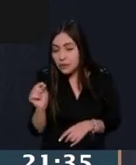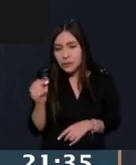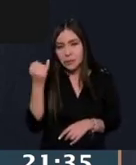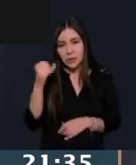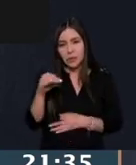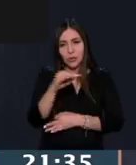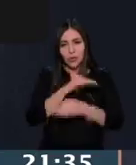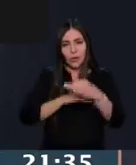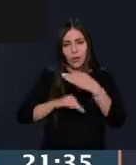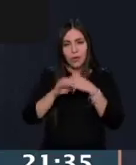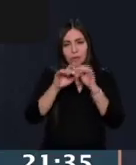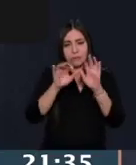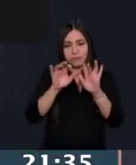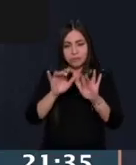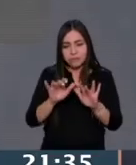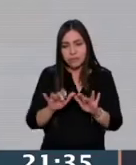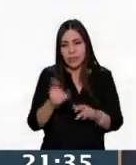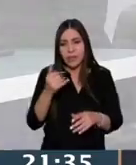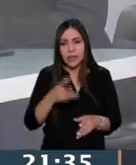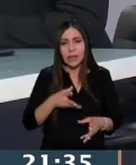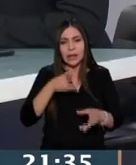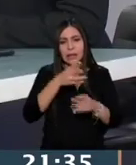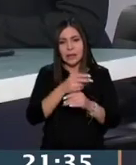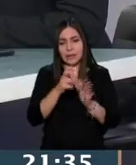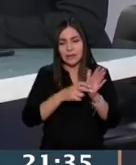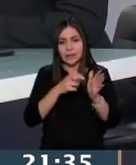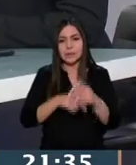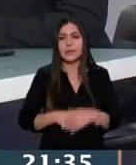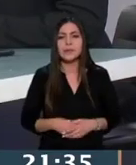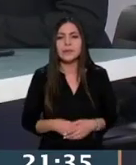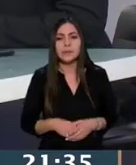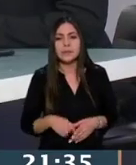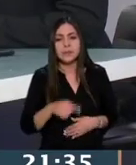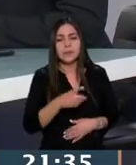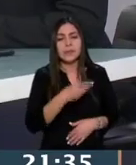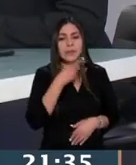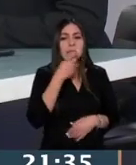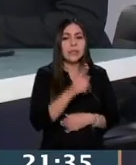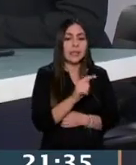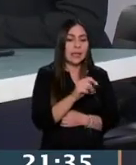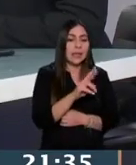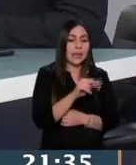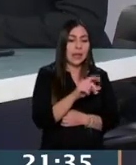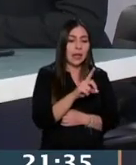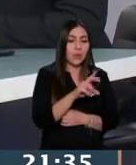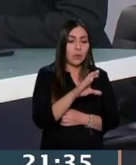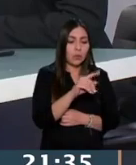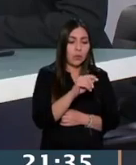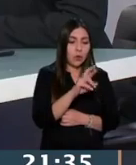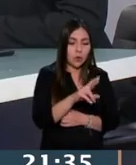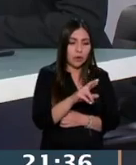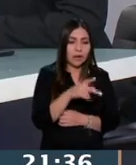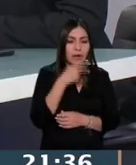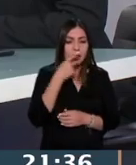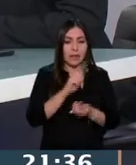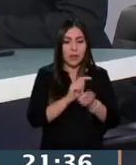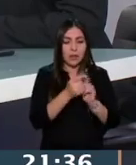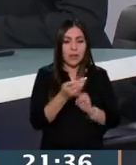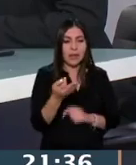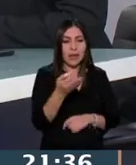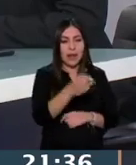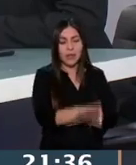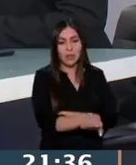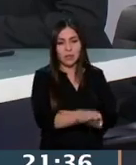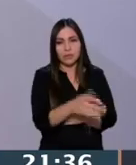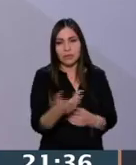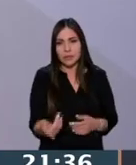una corrección. Esto, hay un dicho en italiano, ¿no? Que dice traductore, traditore, traductor, traidor. Esto es más que